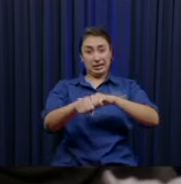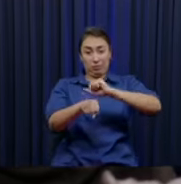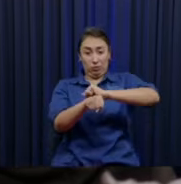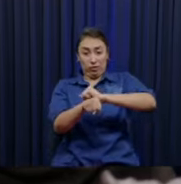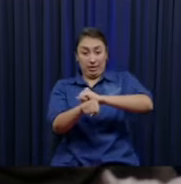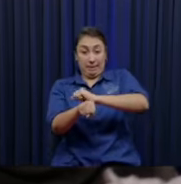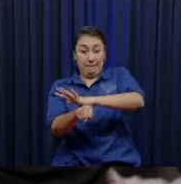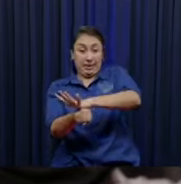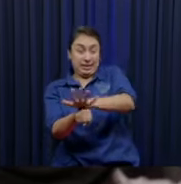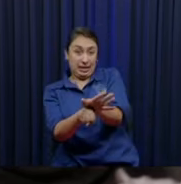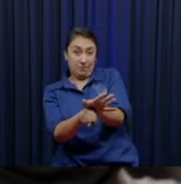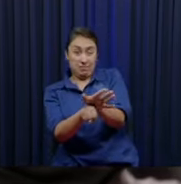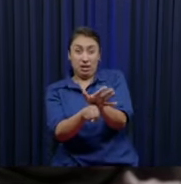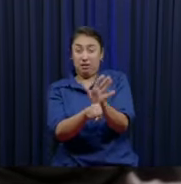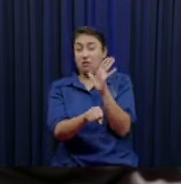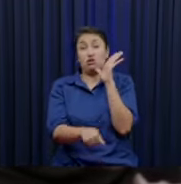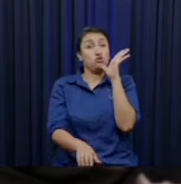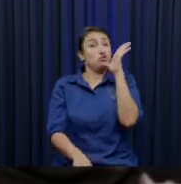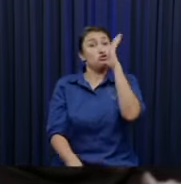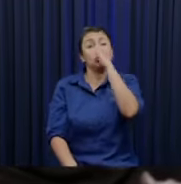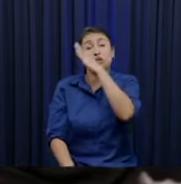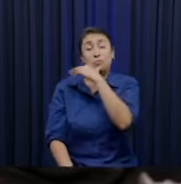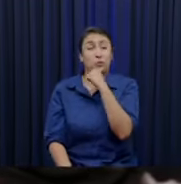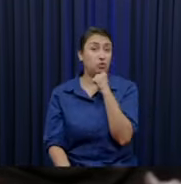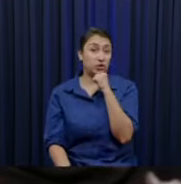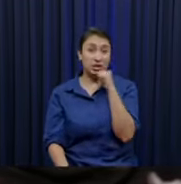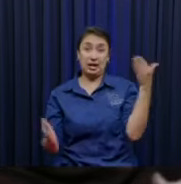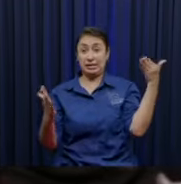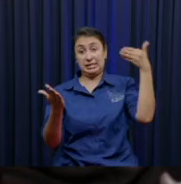Y empezaron a tener cierta depresión los animalitos, ¿no?